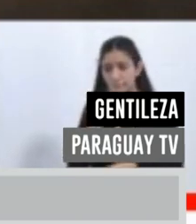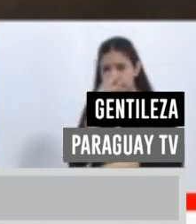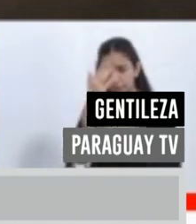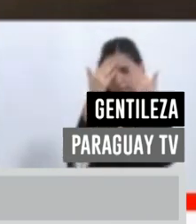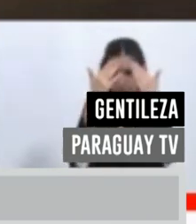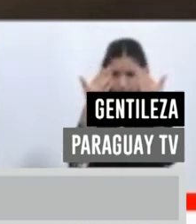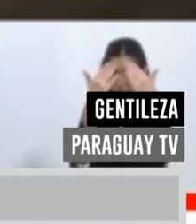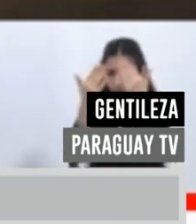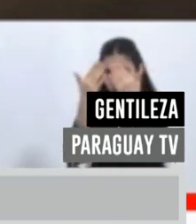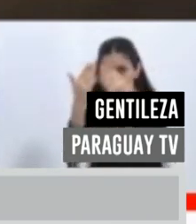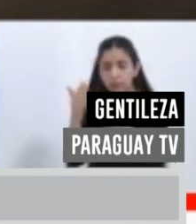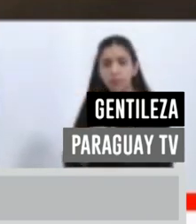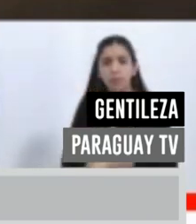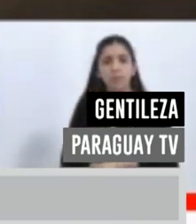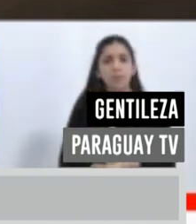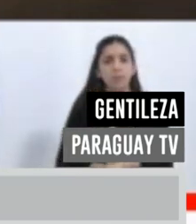Quiero agradecer a quienes